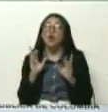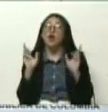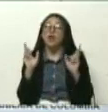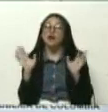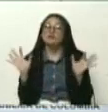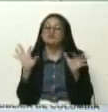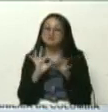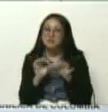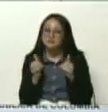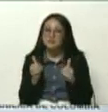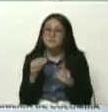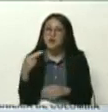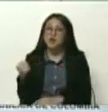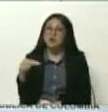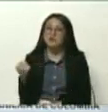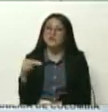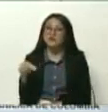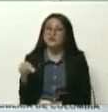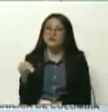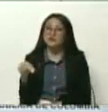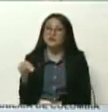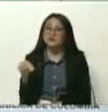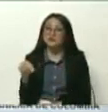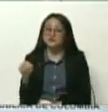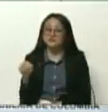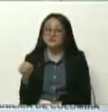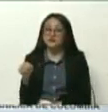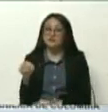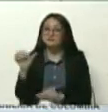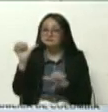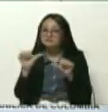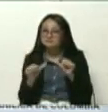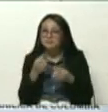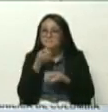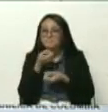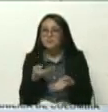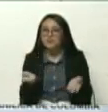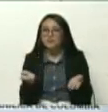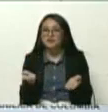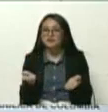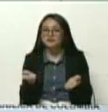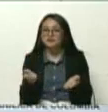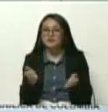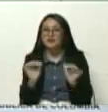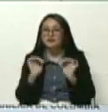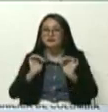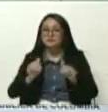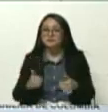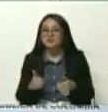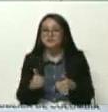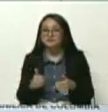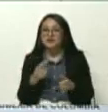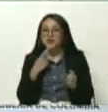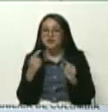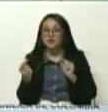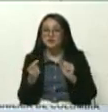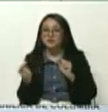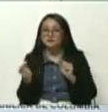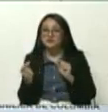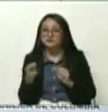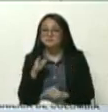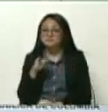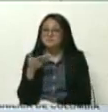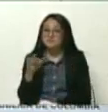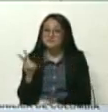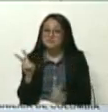para que en noviembre podamos dar a conocer públicamente el reinicio de las conversaciones. Lo